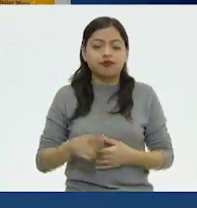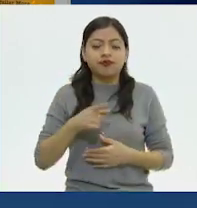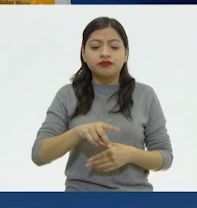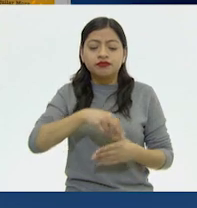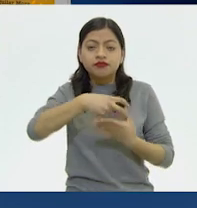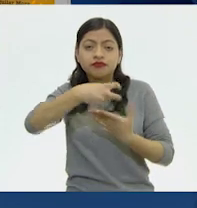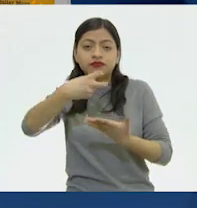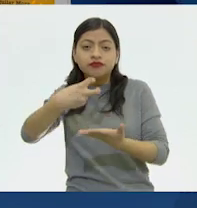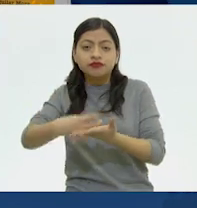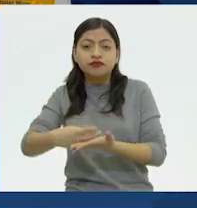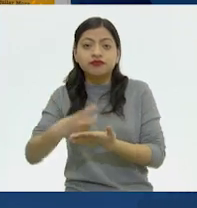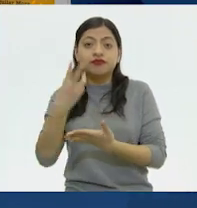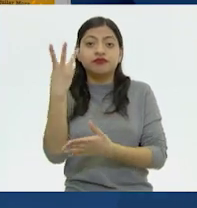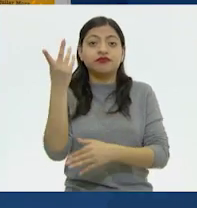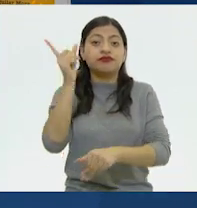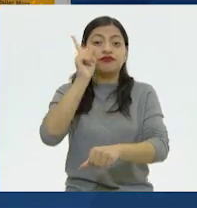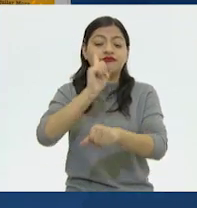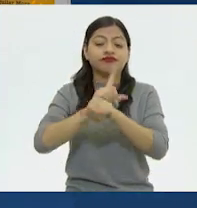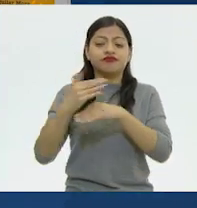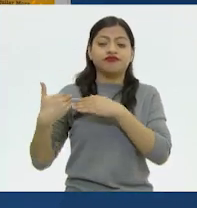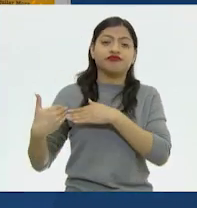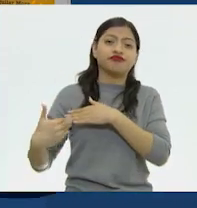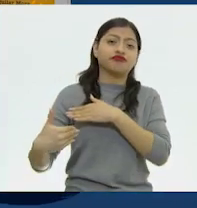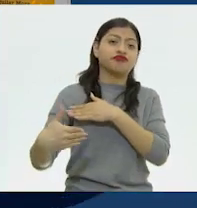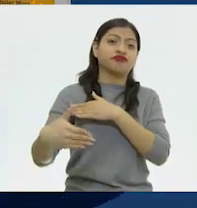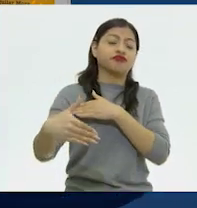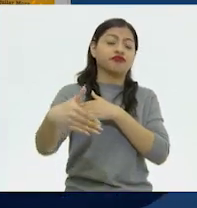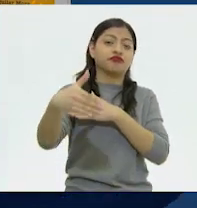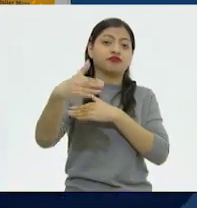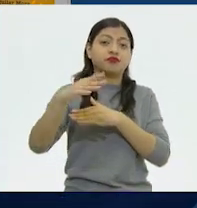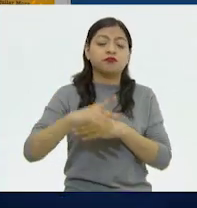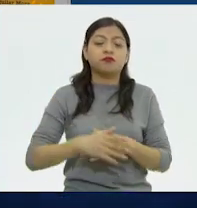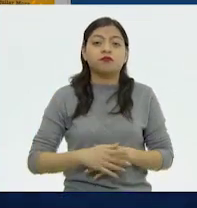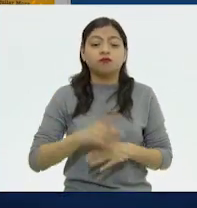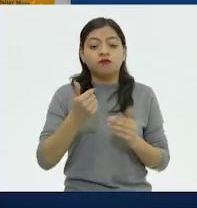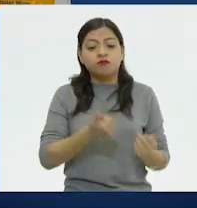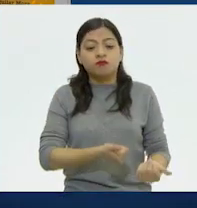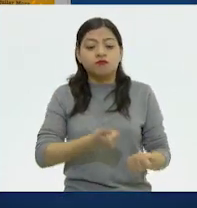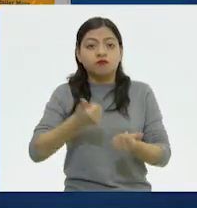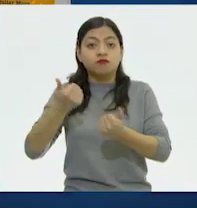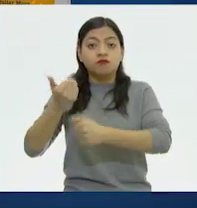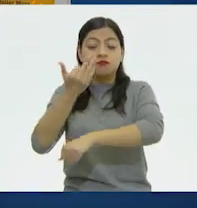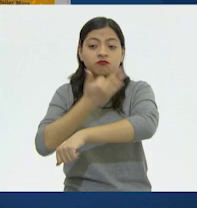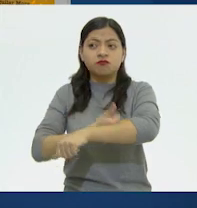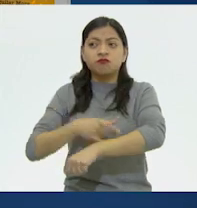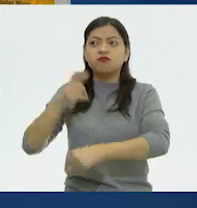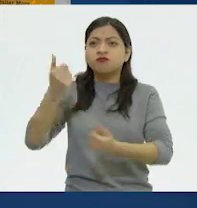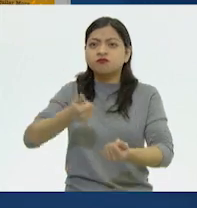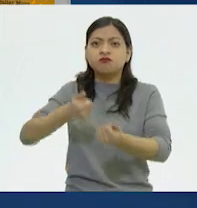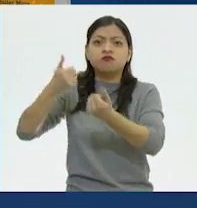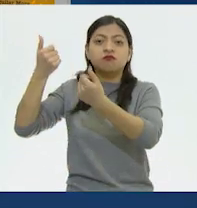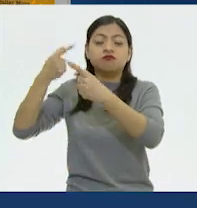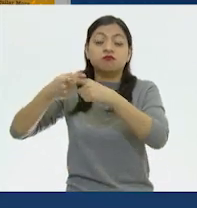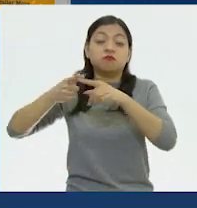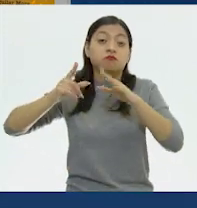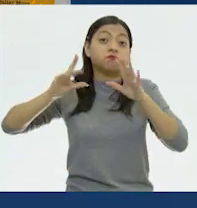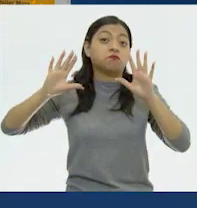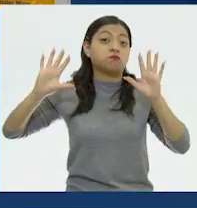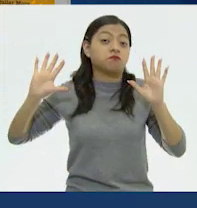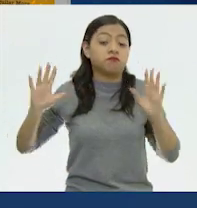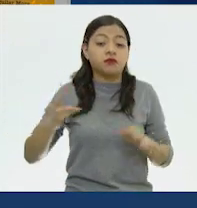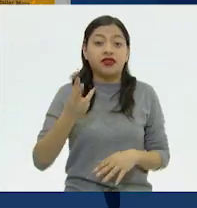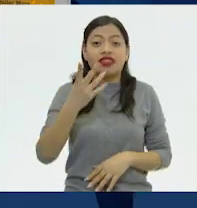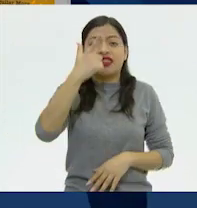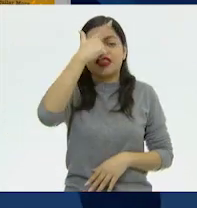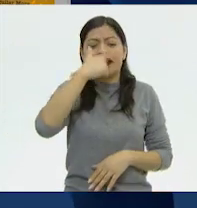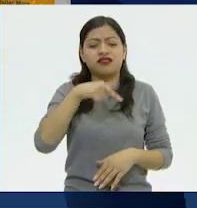tirado 3 días. Se lo llevaron una tarde, quién sabe quién. Como estuvo 3